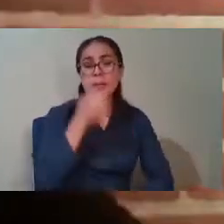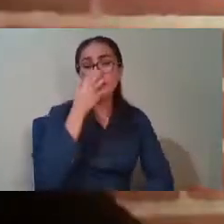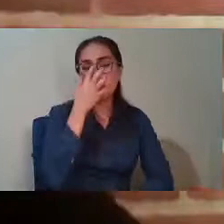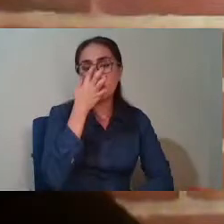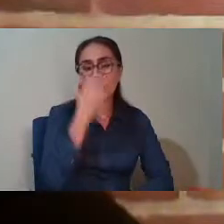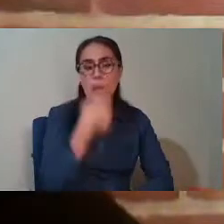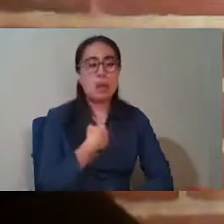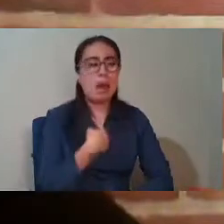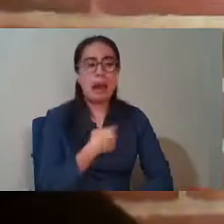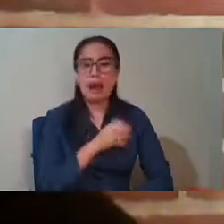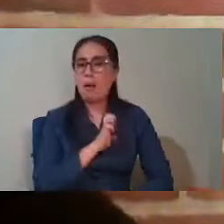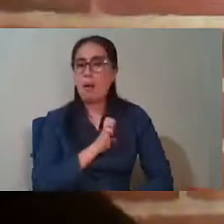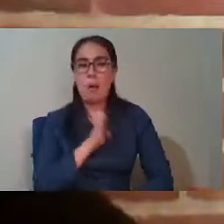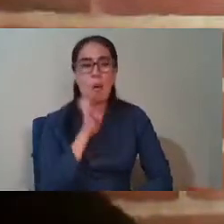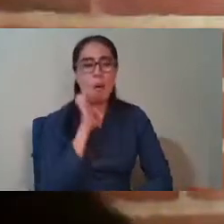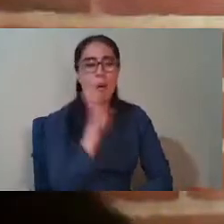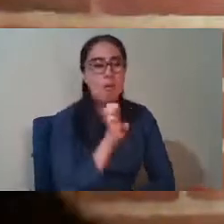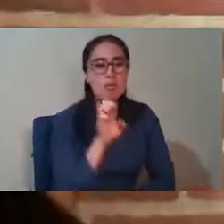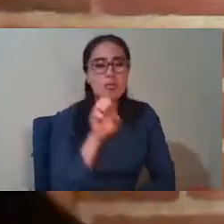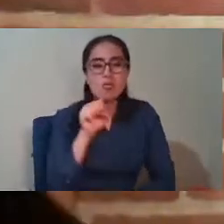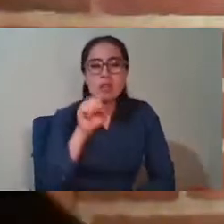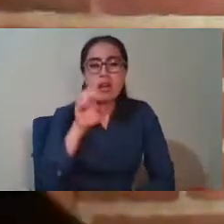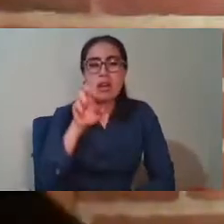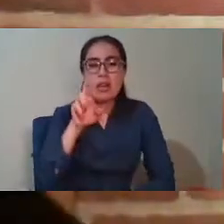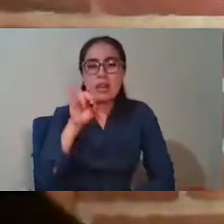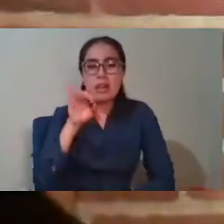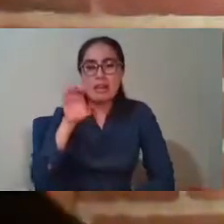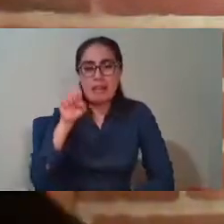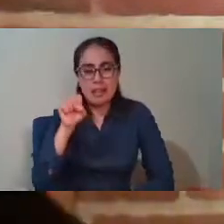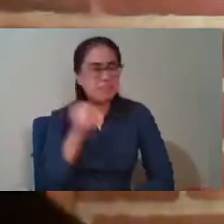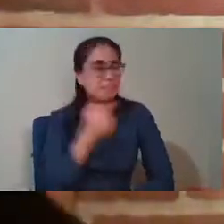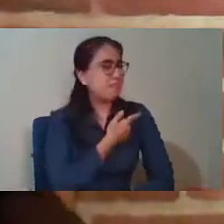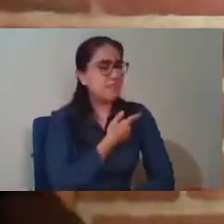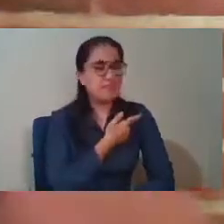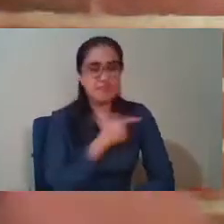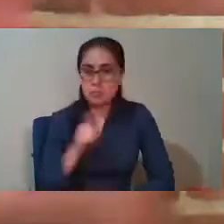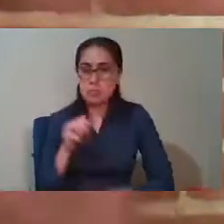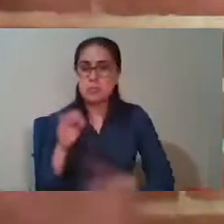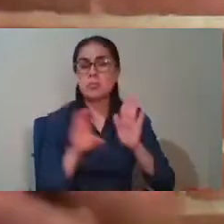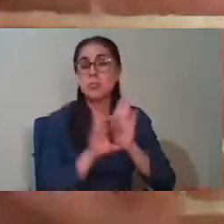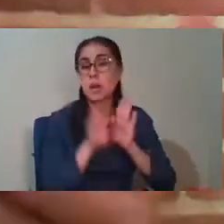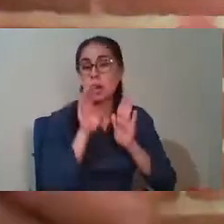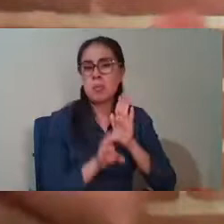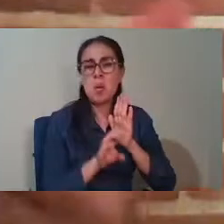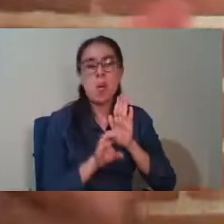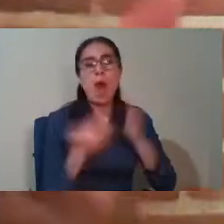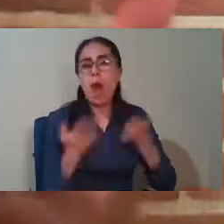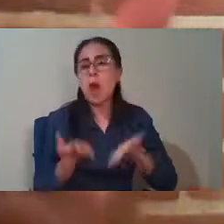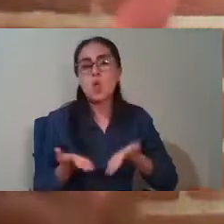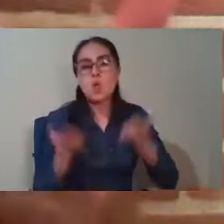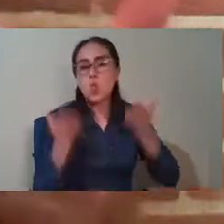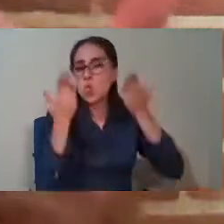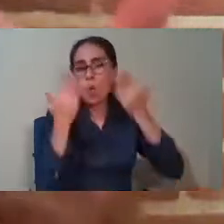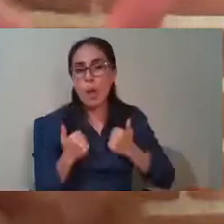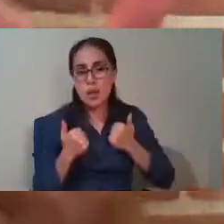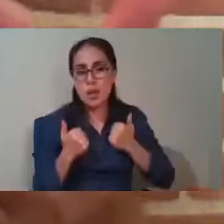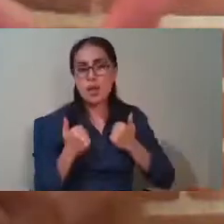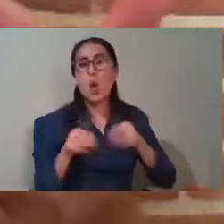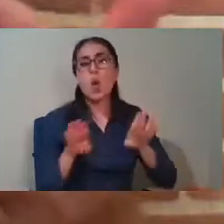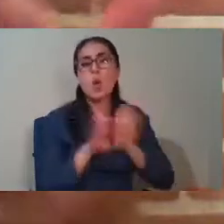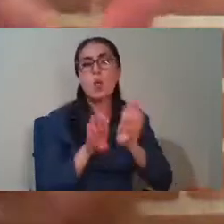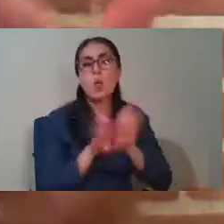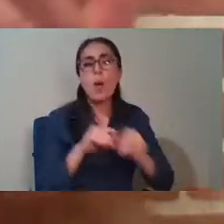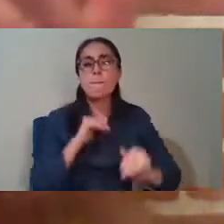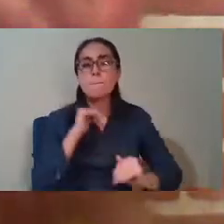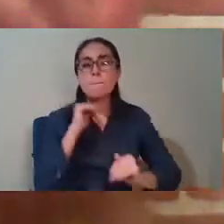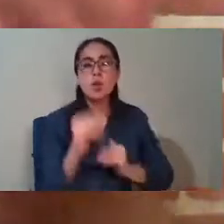que yo odio de las series, es que no tienen el procedimiento dialéctico convencional que tiene la película y que tiene la